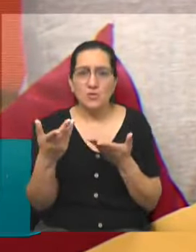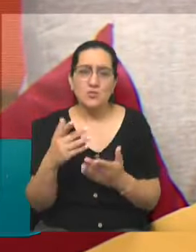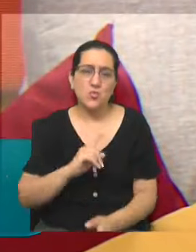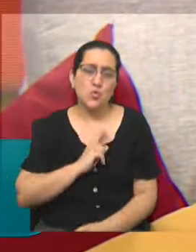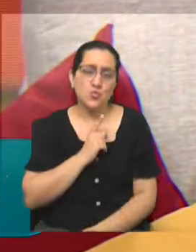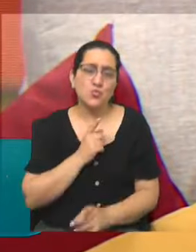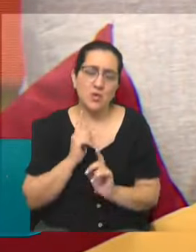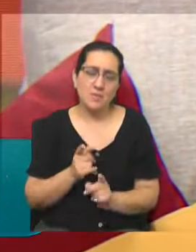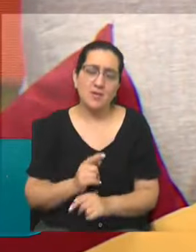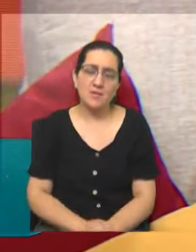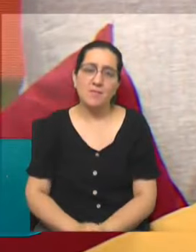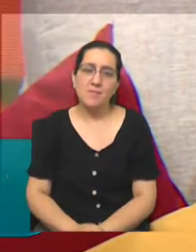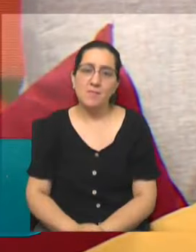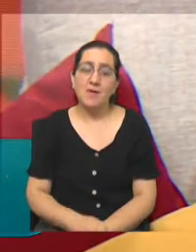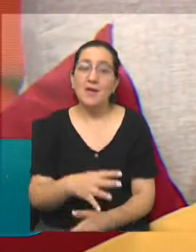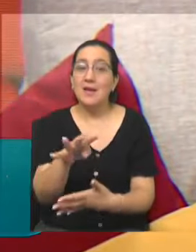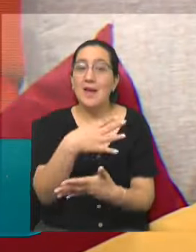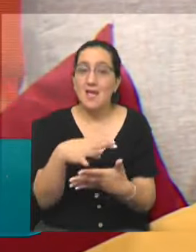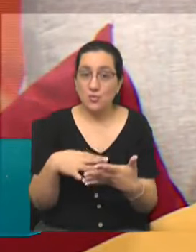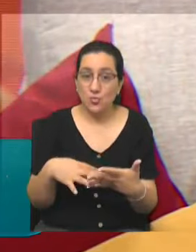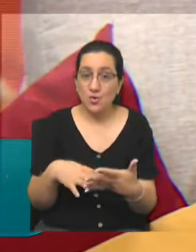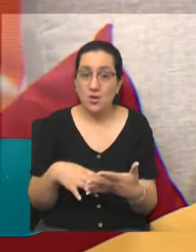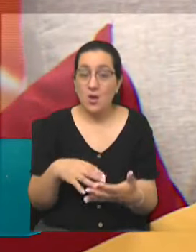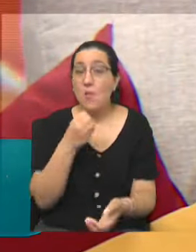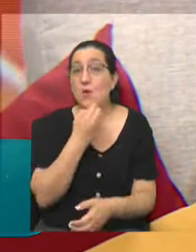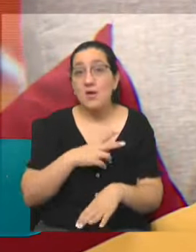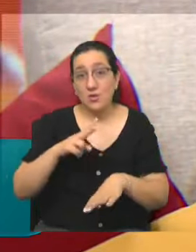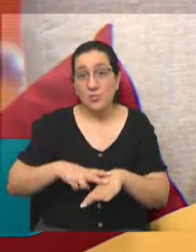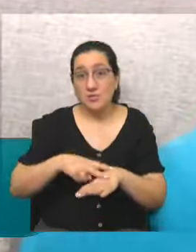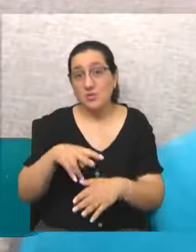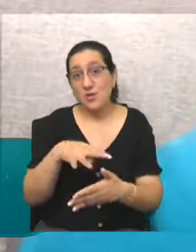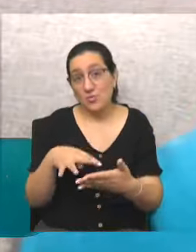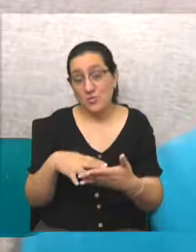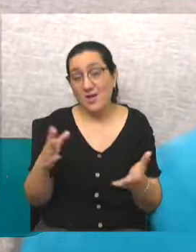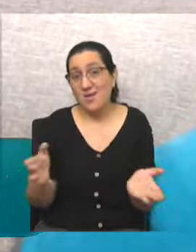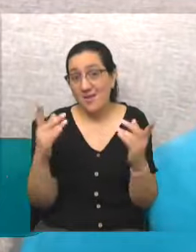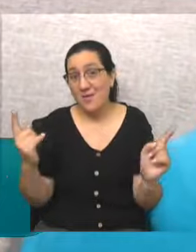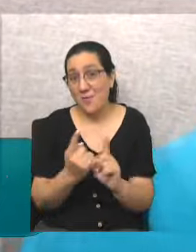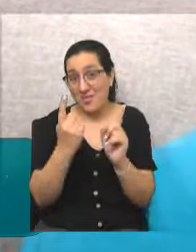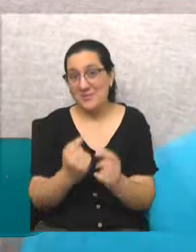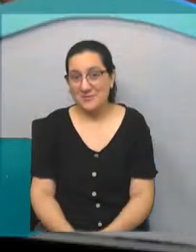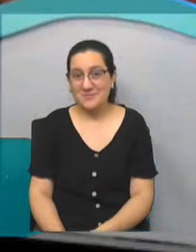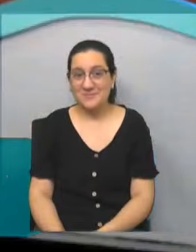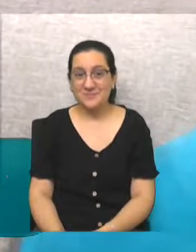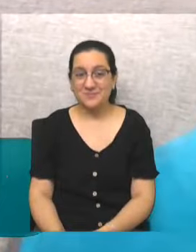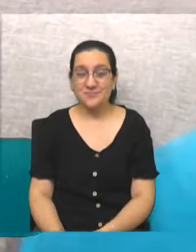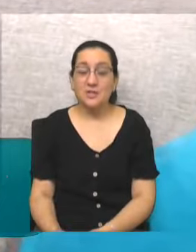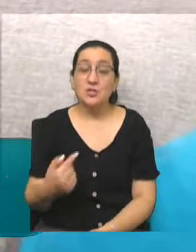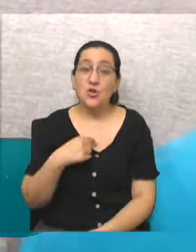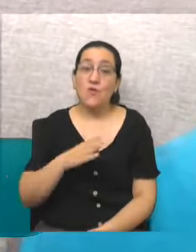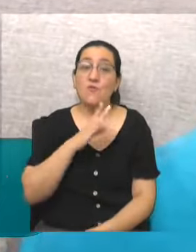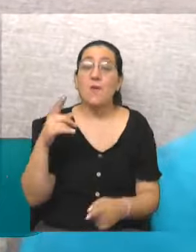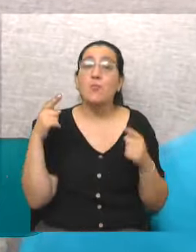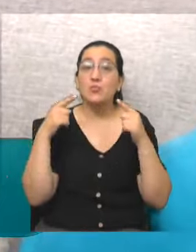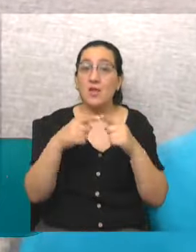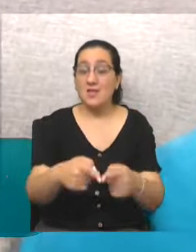orgullo también, ver que eso, que la lectura y las buenas recomendaciones de lectura generan encuentros. Así que ¿A dónde fuiste? Yo estuve en Punta del Este